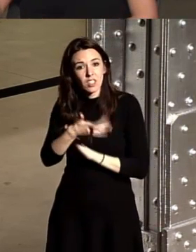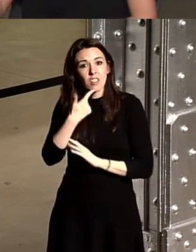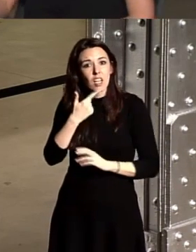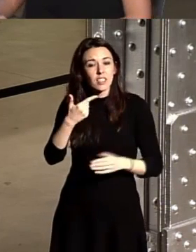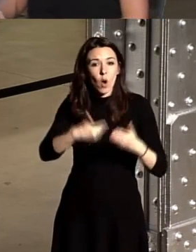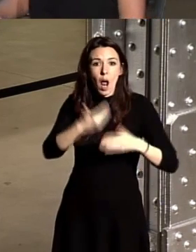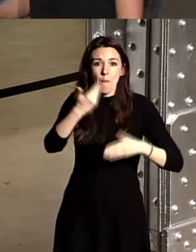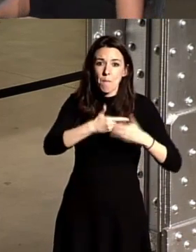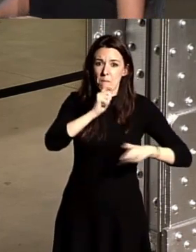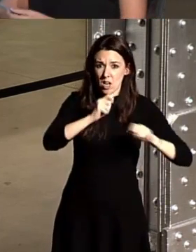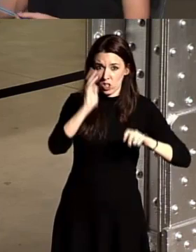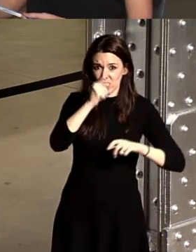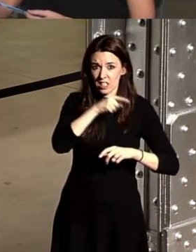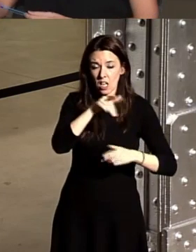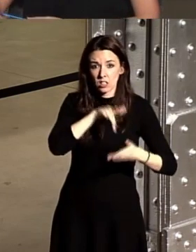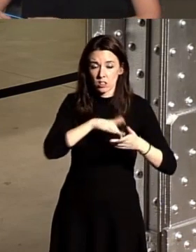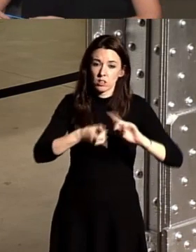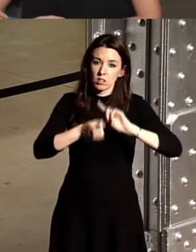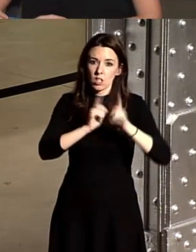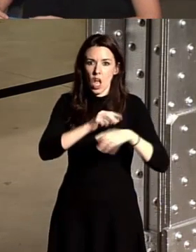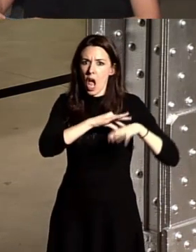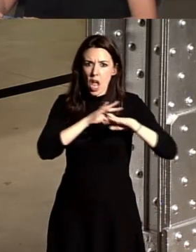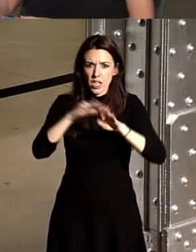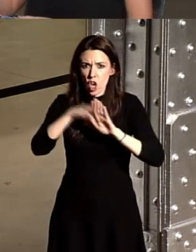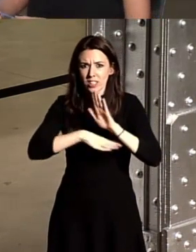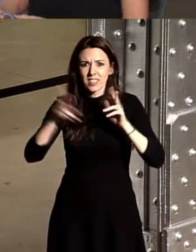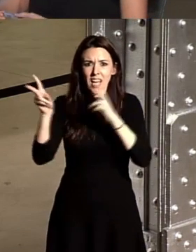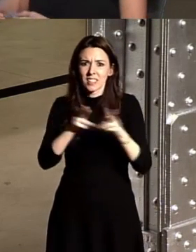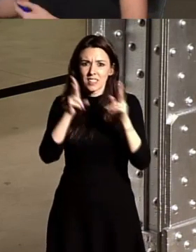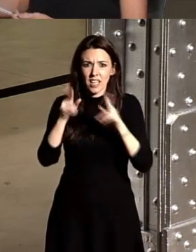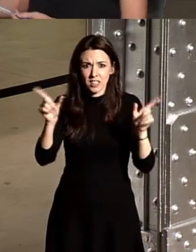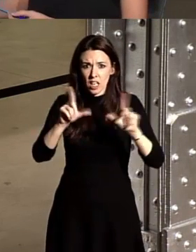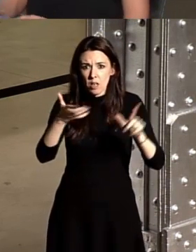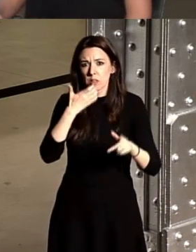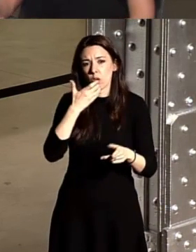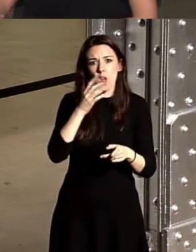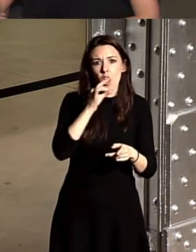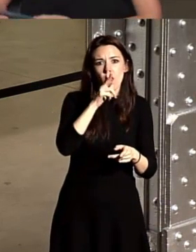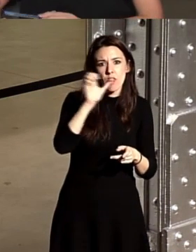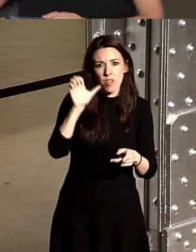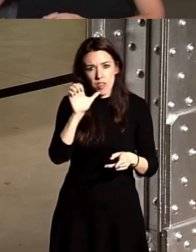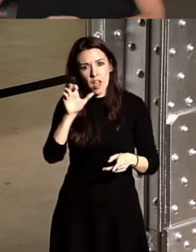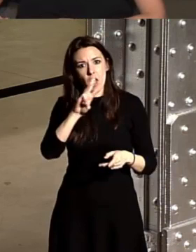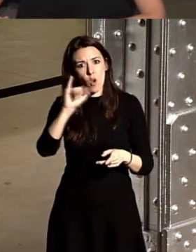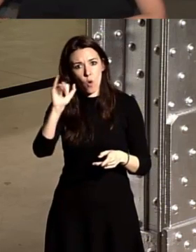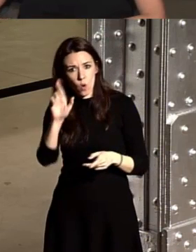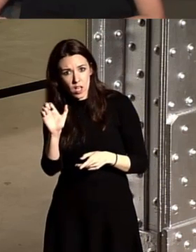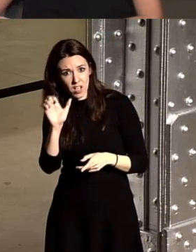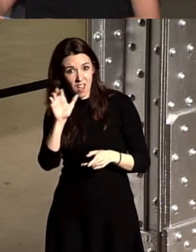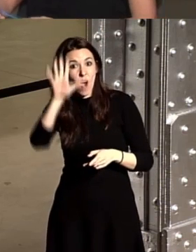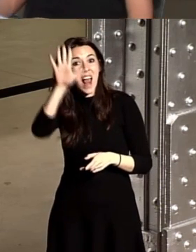Baltimore, reconvertido en un excelente guionista de series de televisión tan estupendas como The Wire, que la quinta temporada además va de